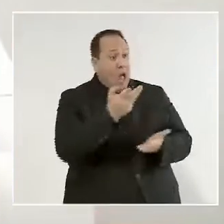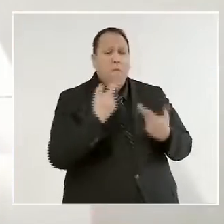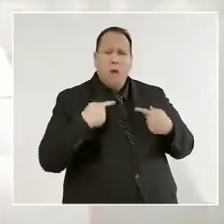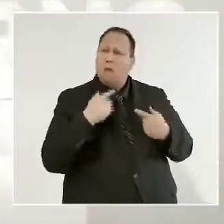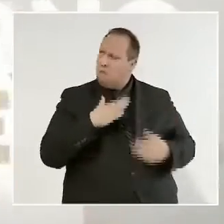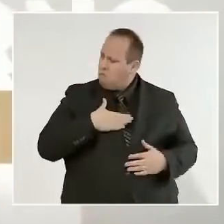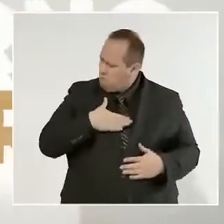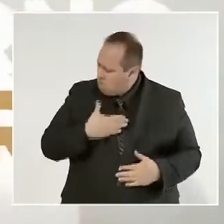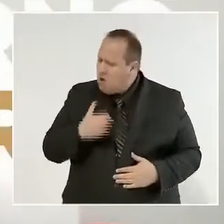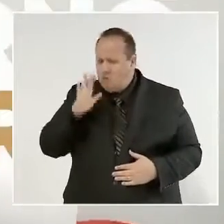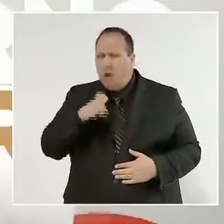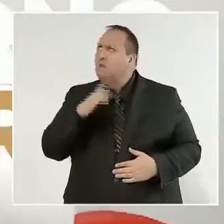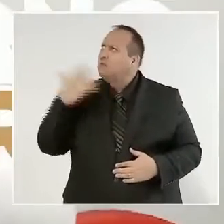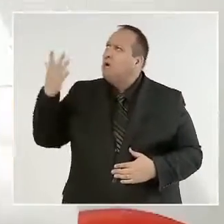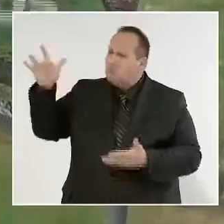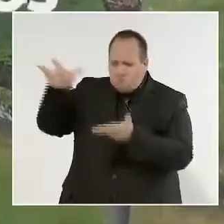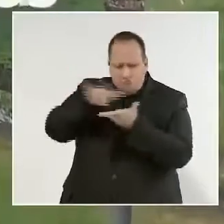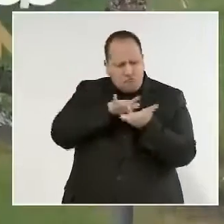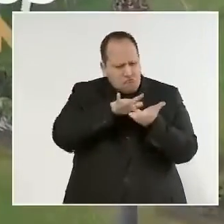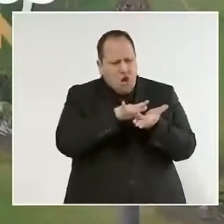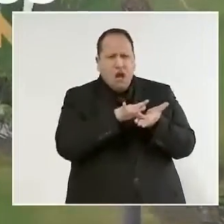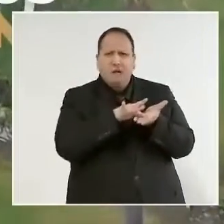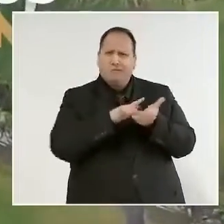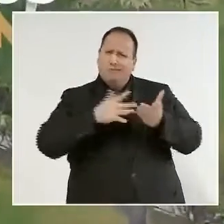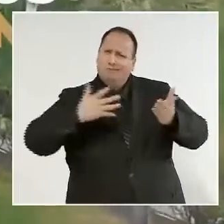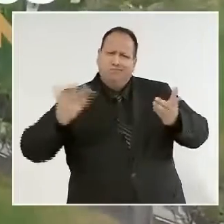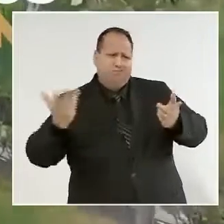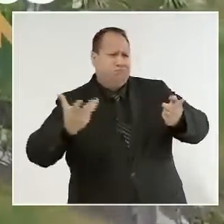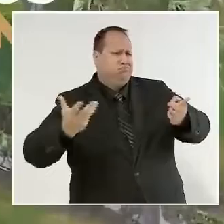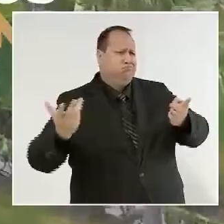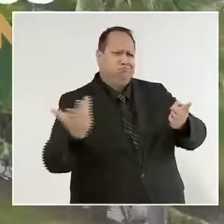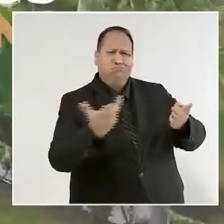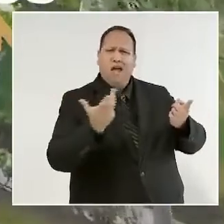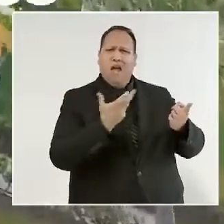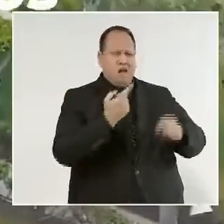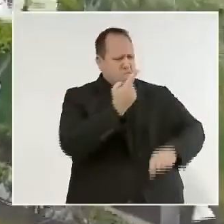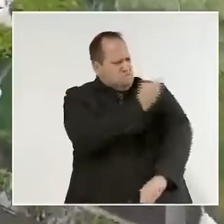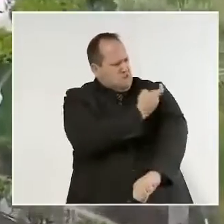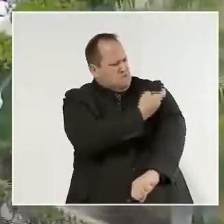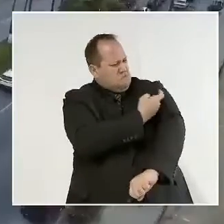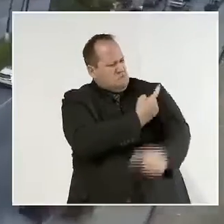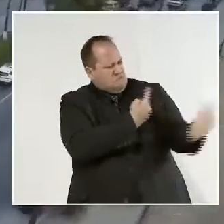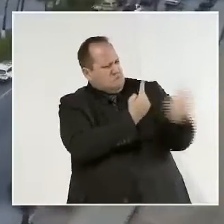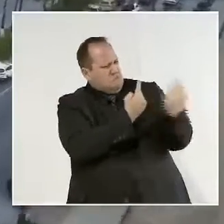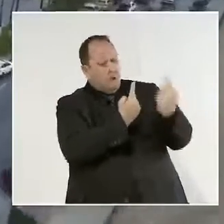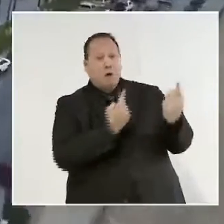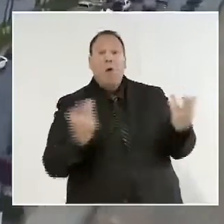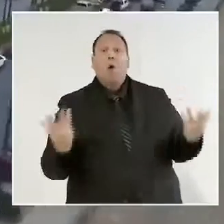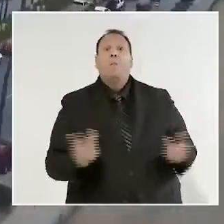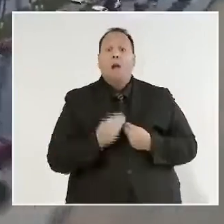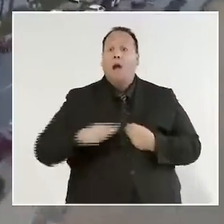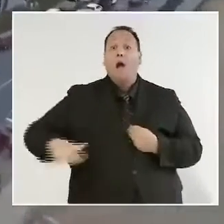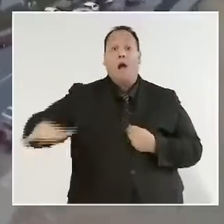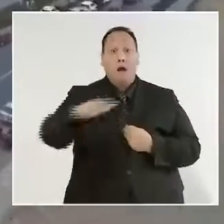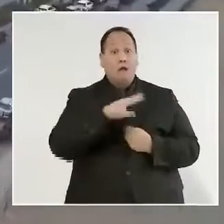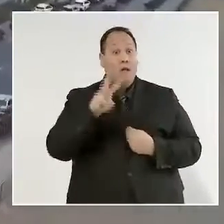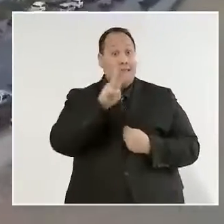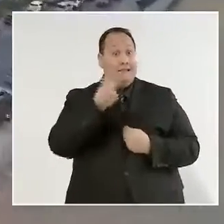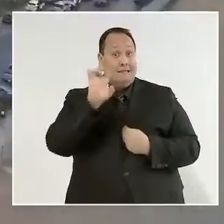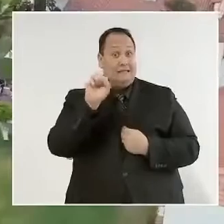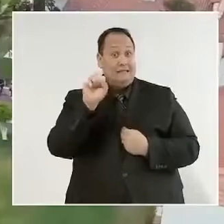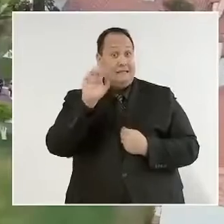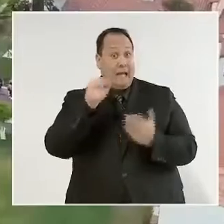Gracias al apoyo del gobierno federal y la voluntad de los baja californianos, logramos cifras récord en ritmo